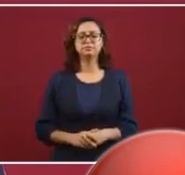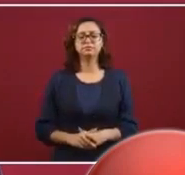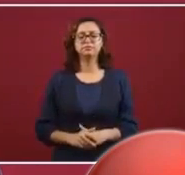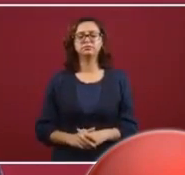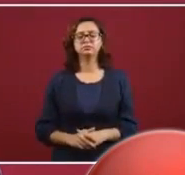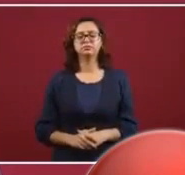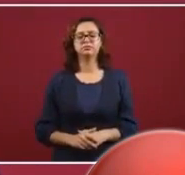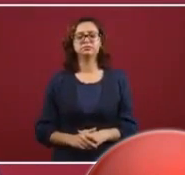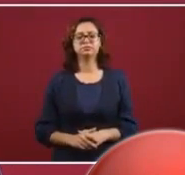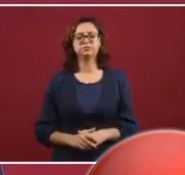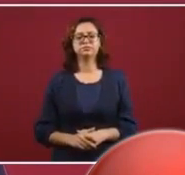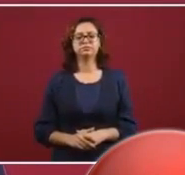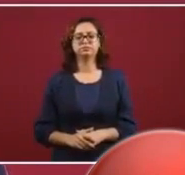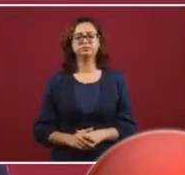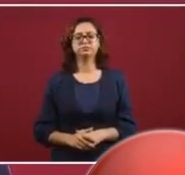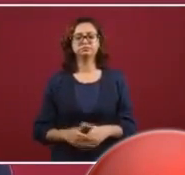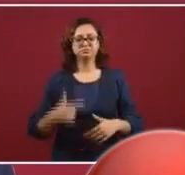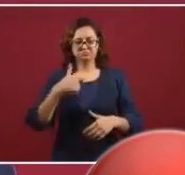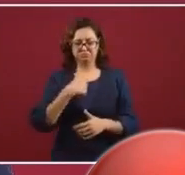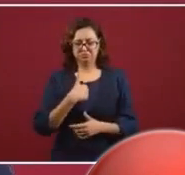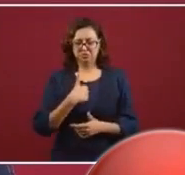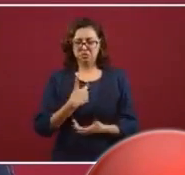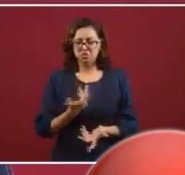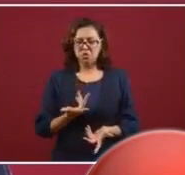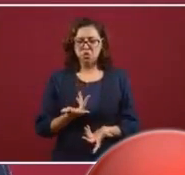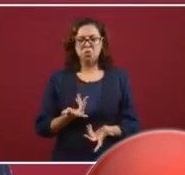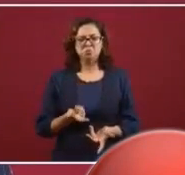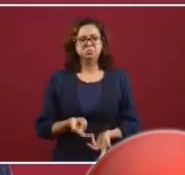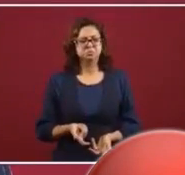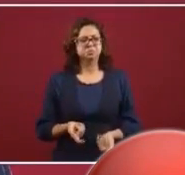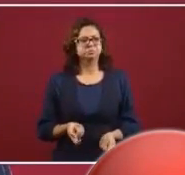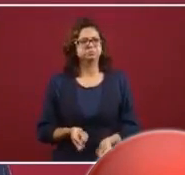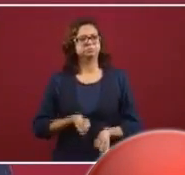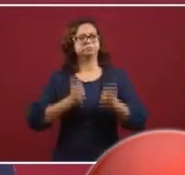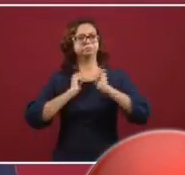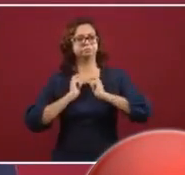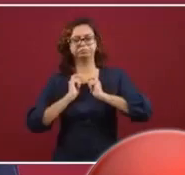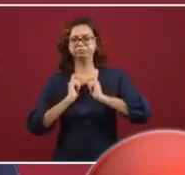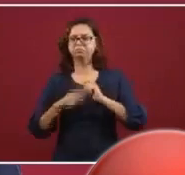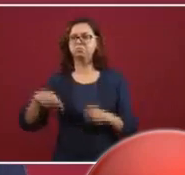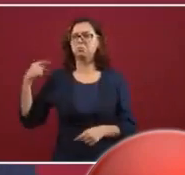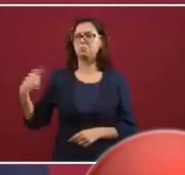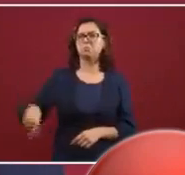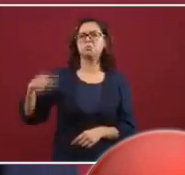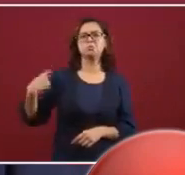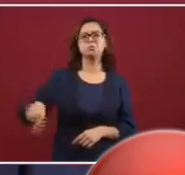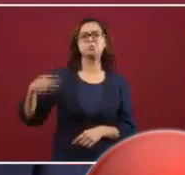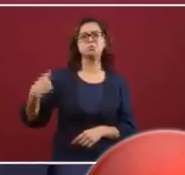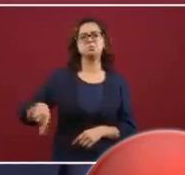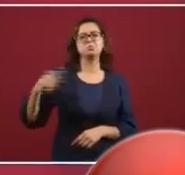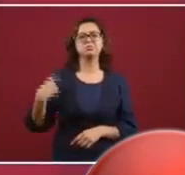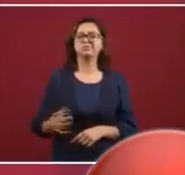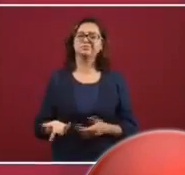Llegar aquí para hacer lo mismo no tendría ningún sentido.